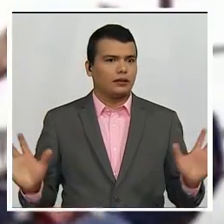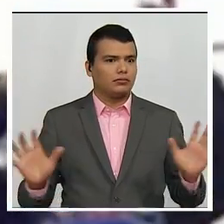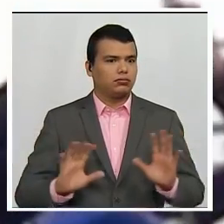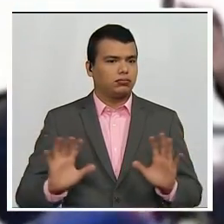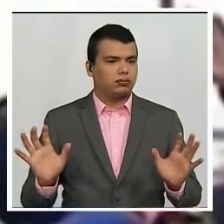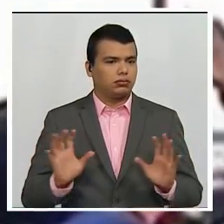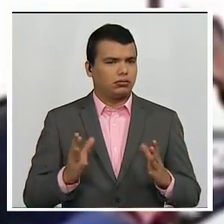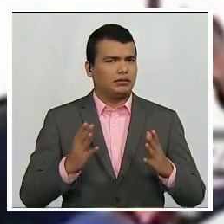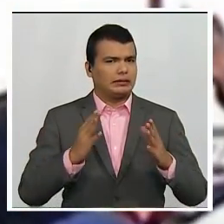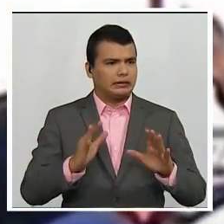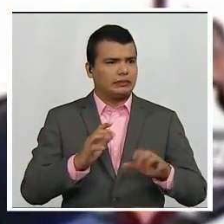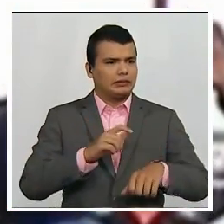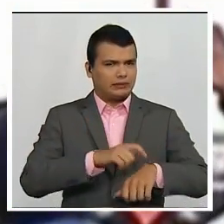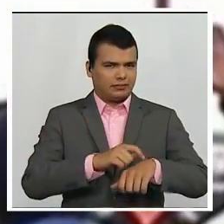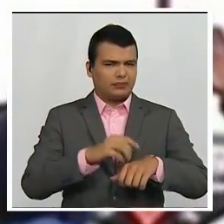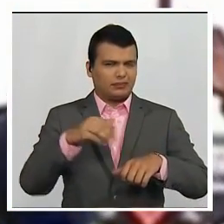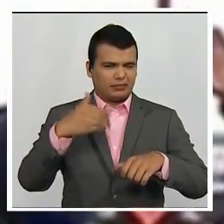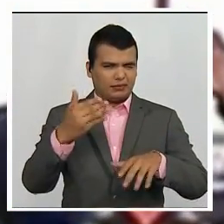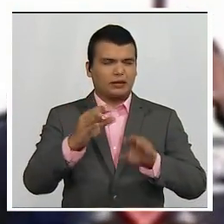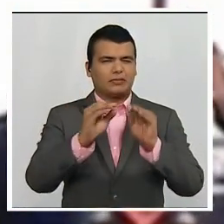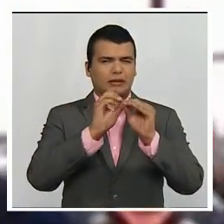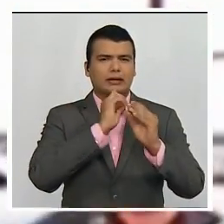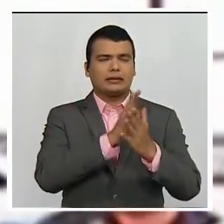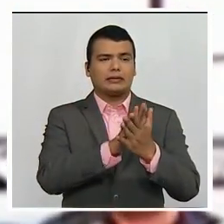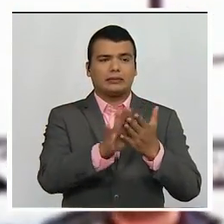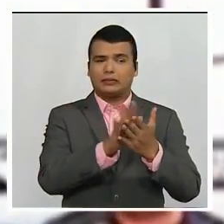ya con más simple y les contaremos